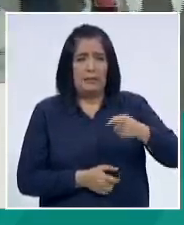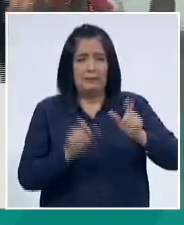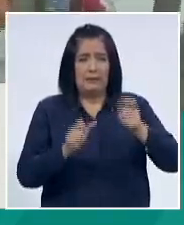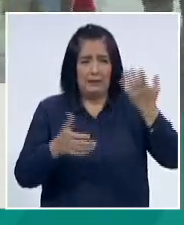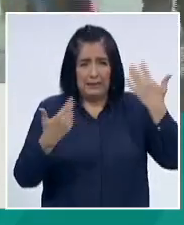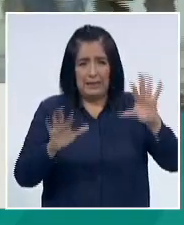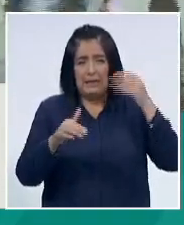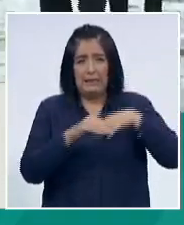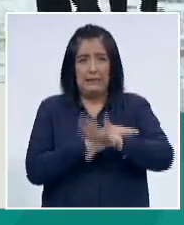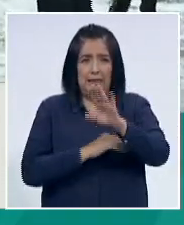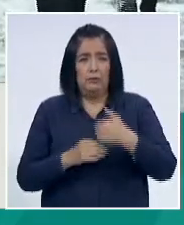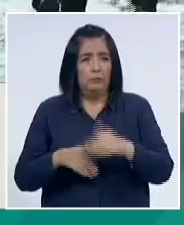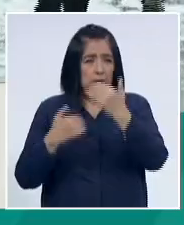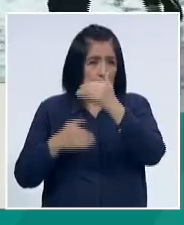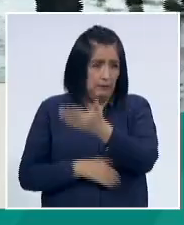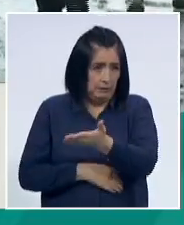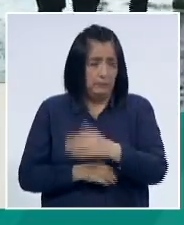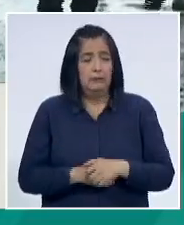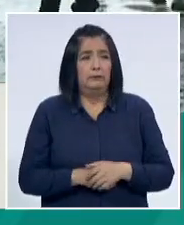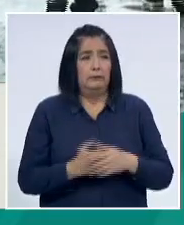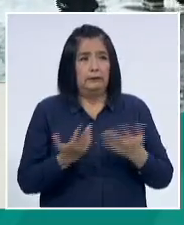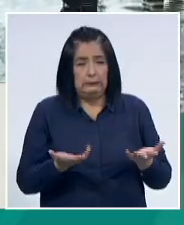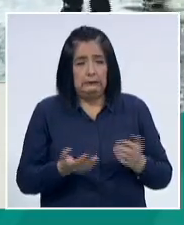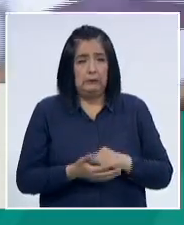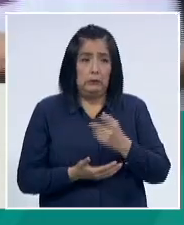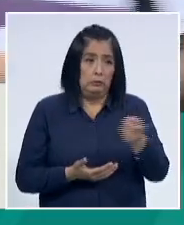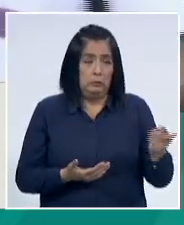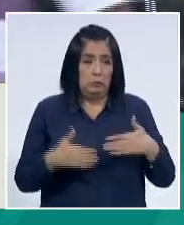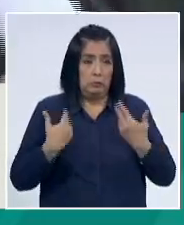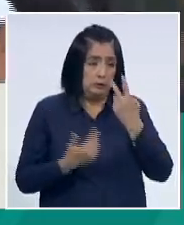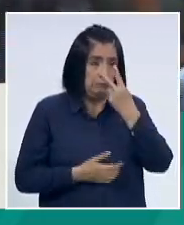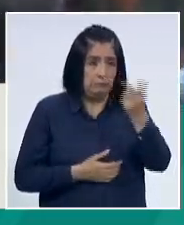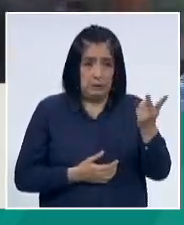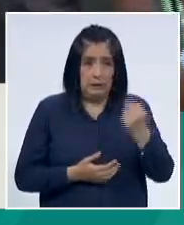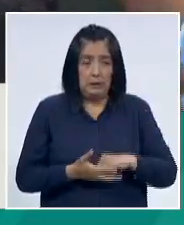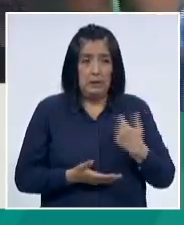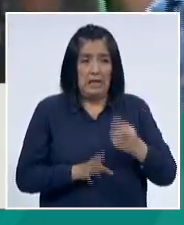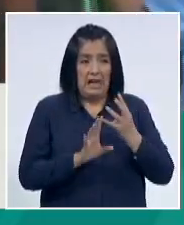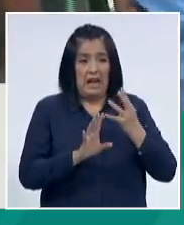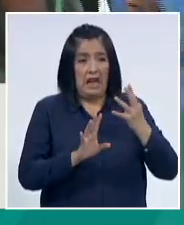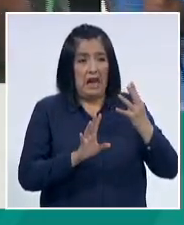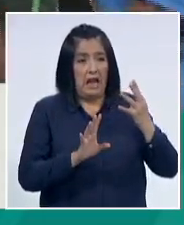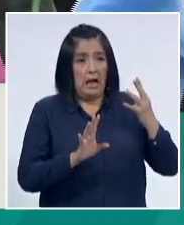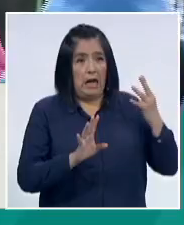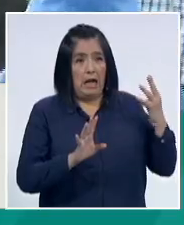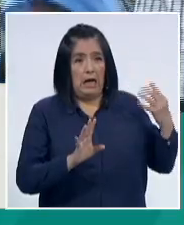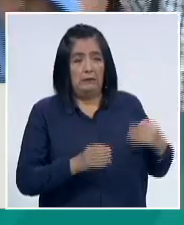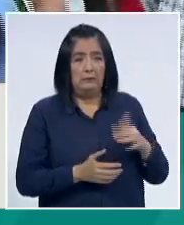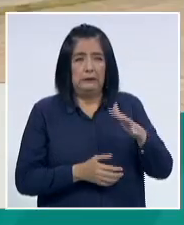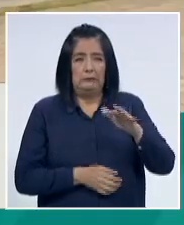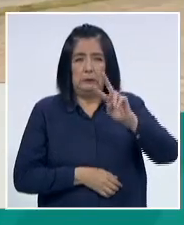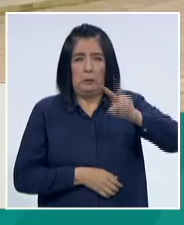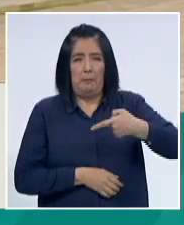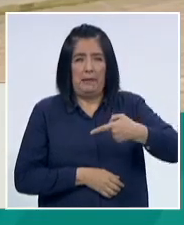han ingresado por esa frontera. Y como puedes ver, la cola es inmensa, que por lo menos son unos